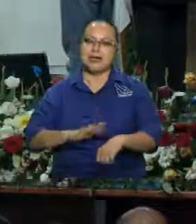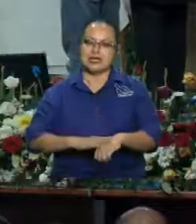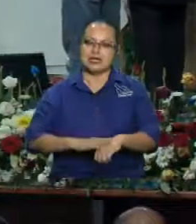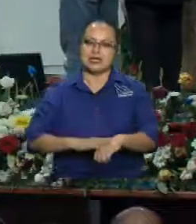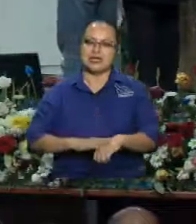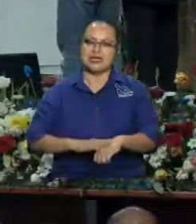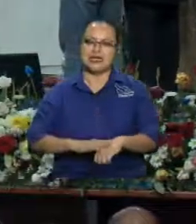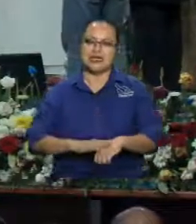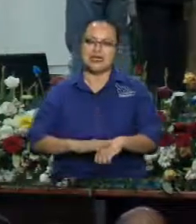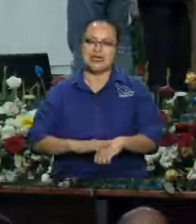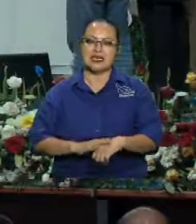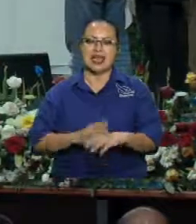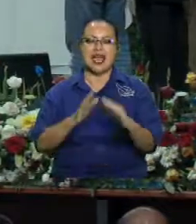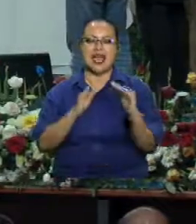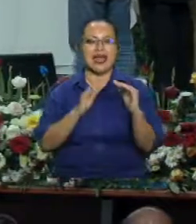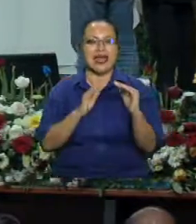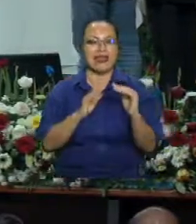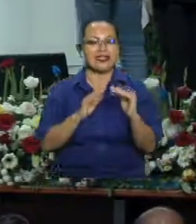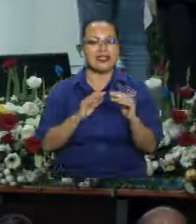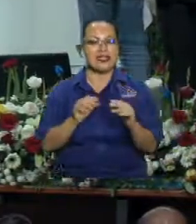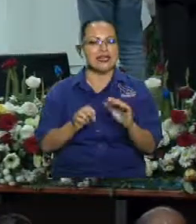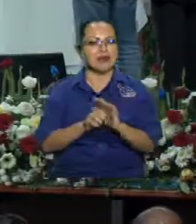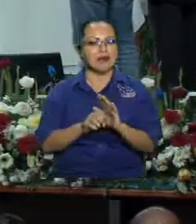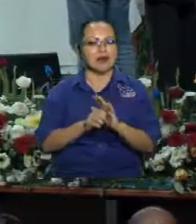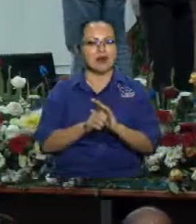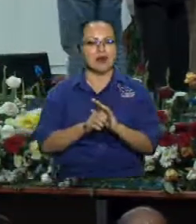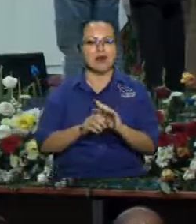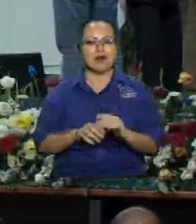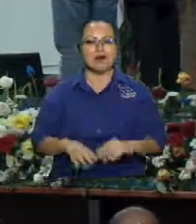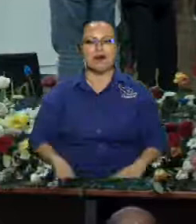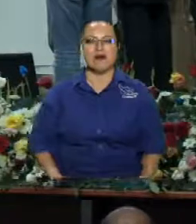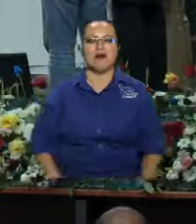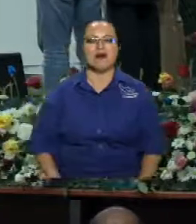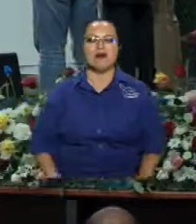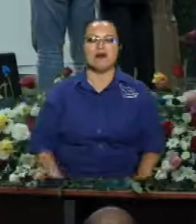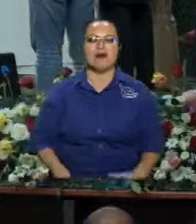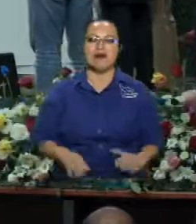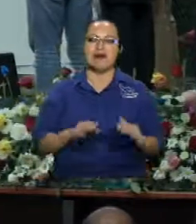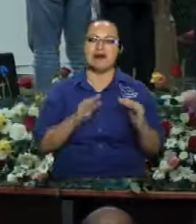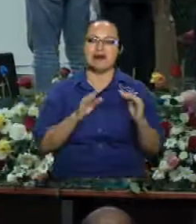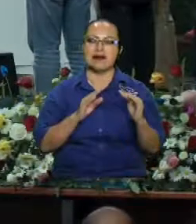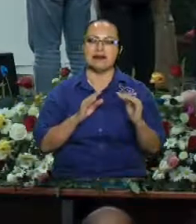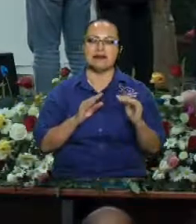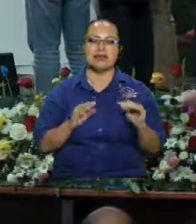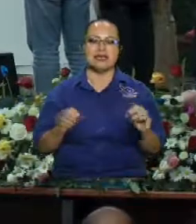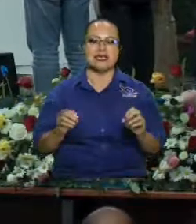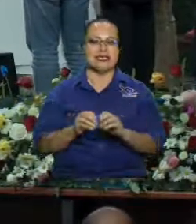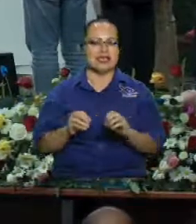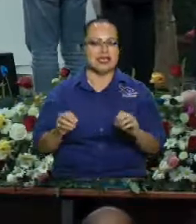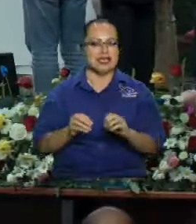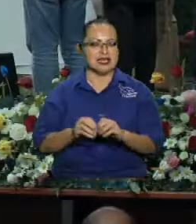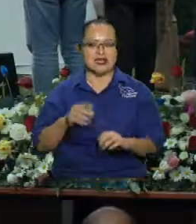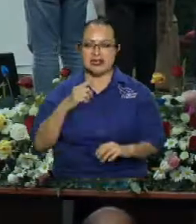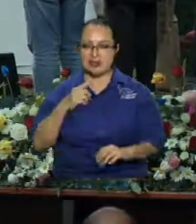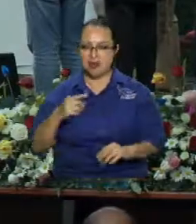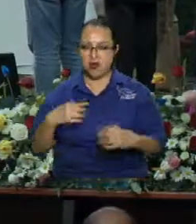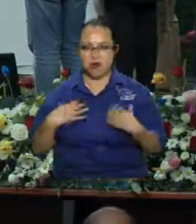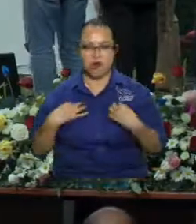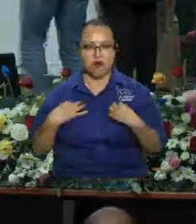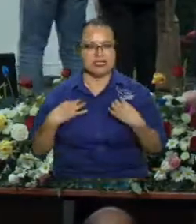muchachos. ¿Quién más? ¿Quién más? De los que quedaron, casa, medicina, ninguno dijo vestido.